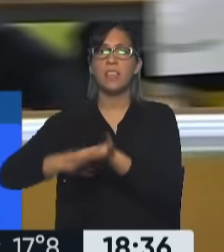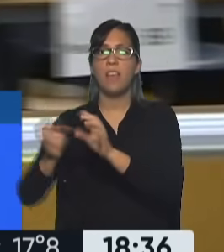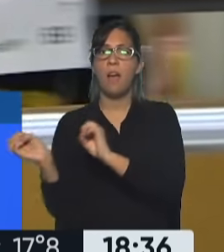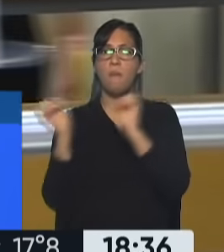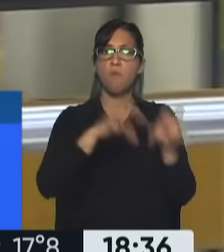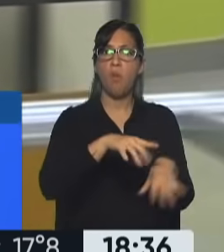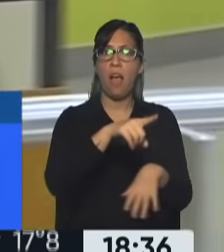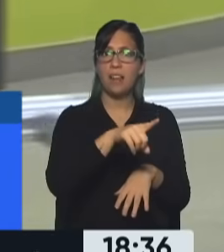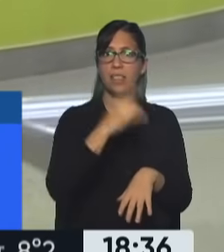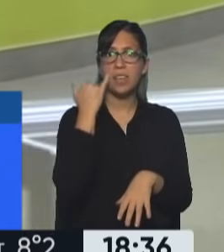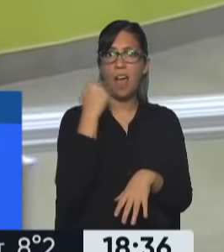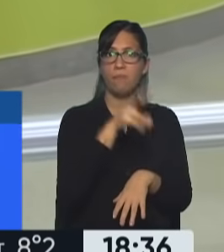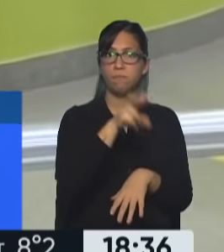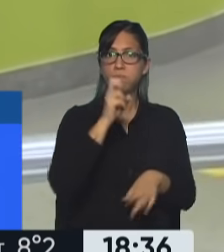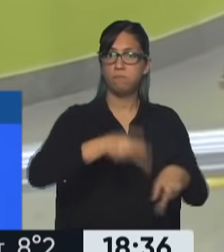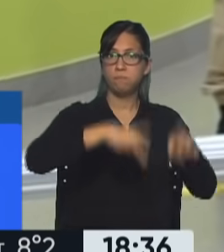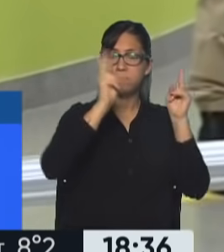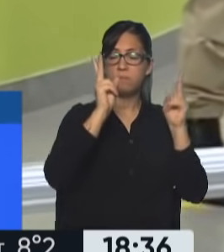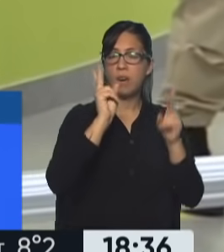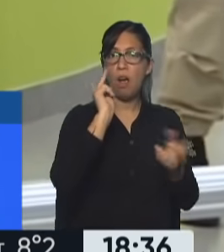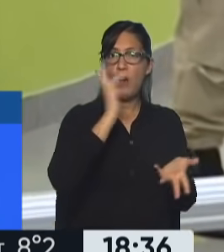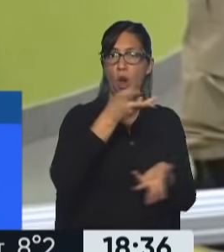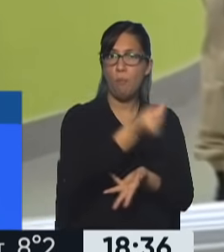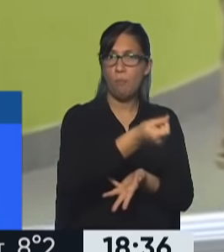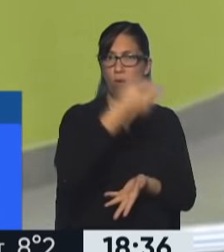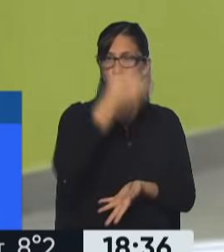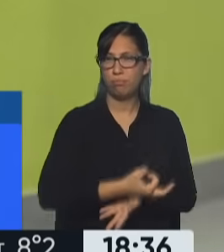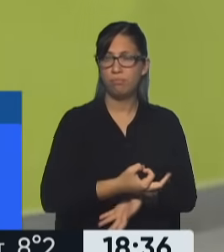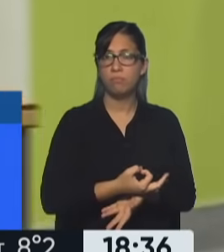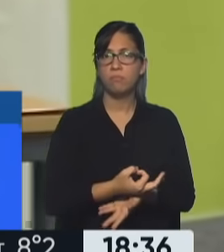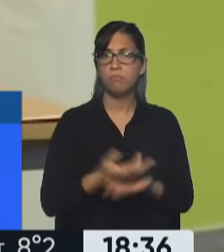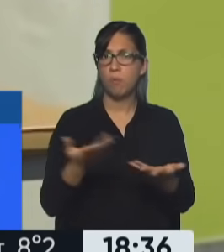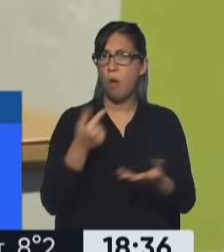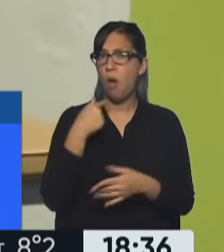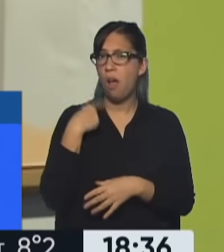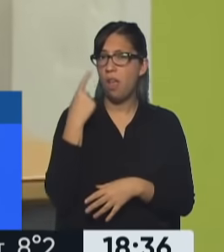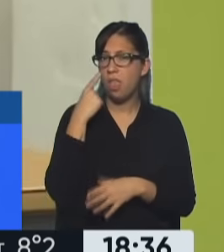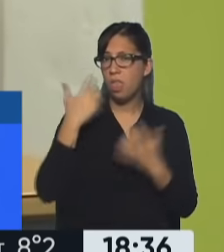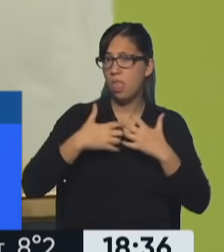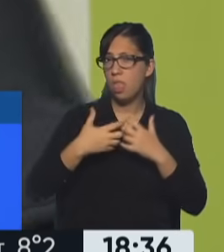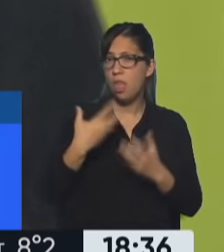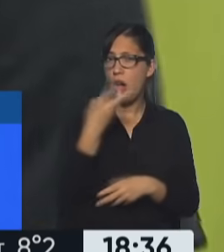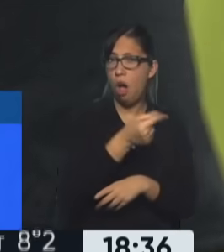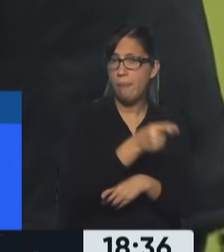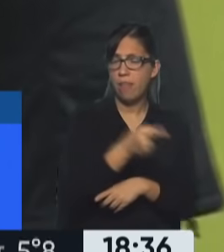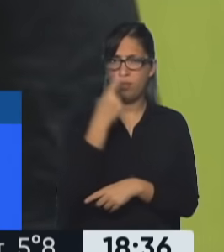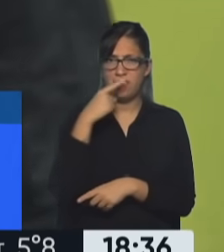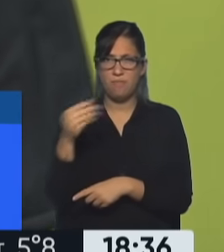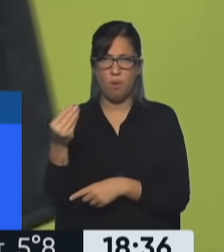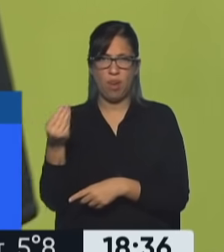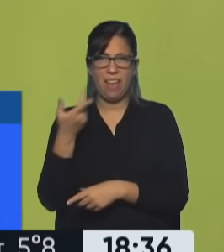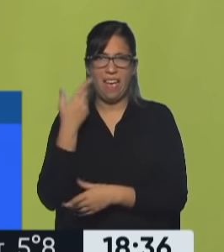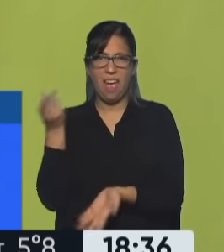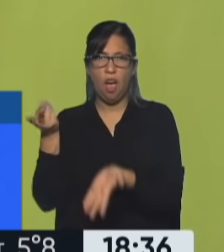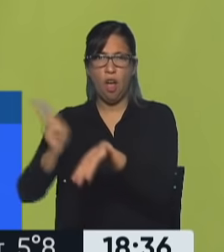Claro. Todo indica que ya tenía planeado mudarse hacia la capital. Exacto, sí. Bien. Pero bueno, es un tema que se discutió mucho, ¿no? En esta campaña, esto